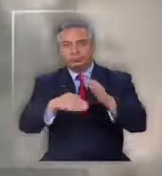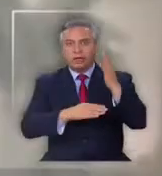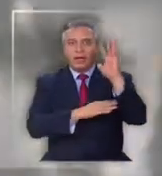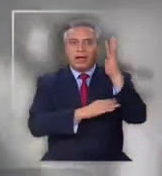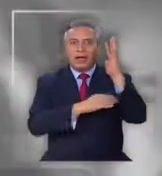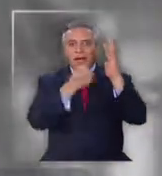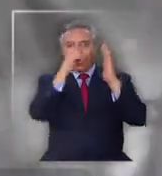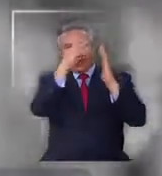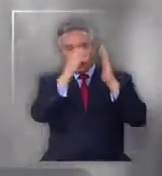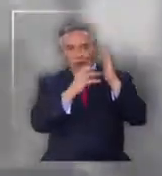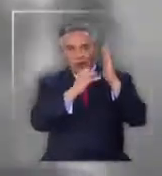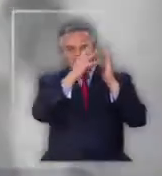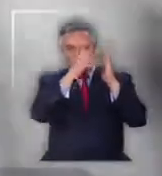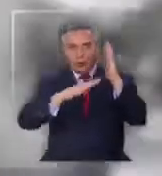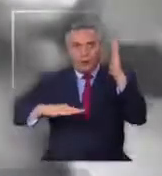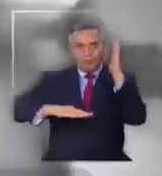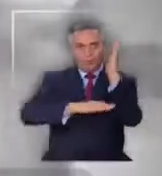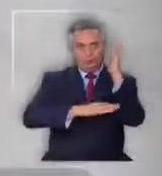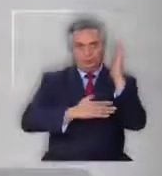resultó lesionado.